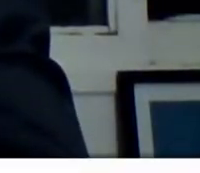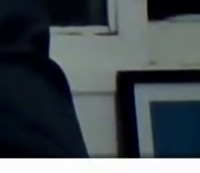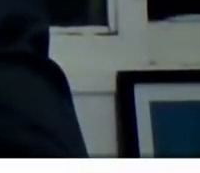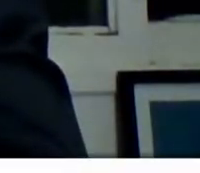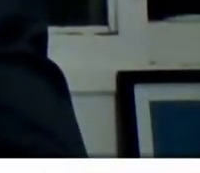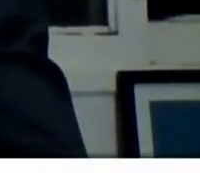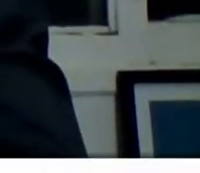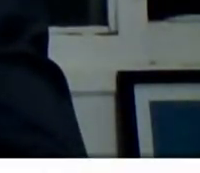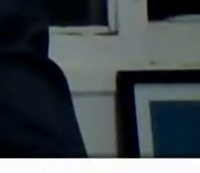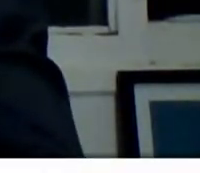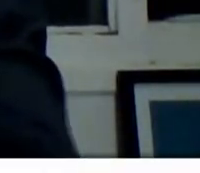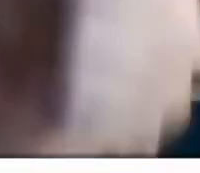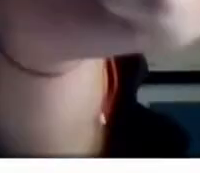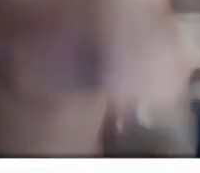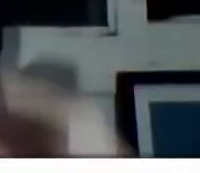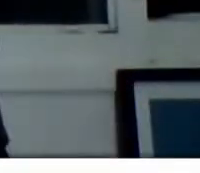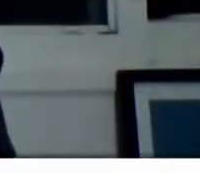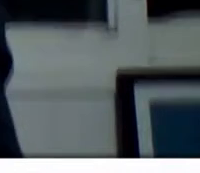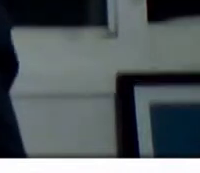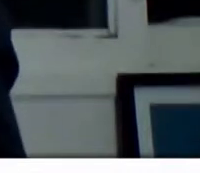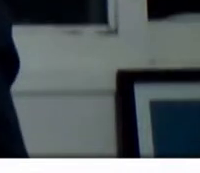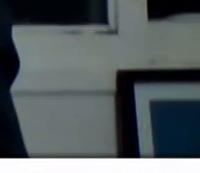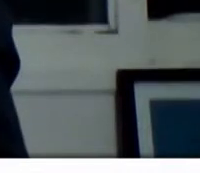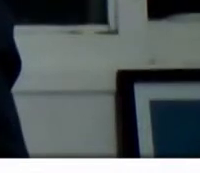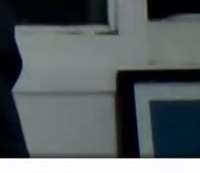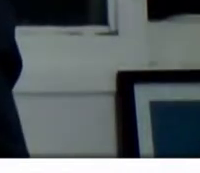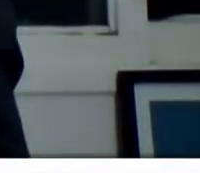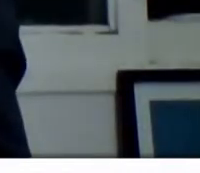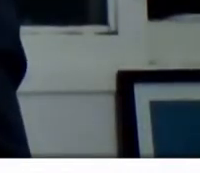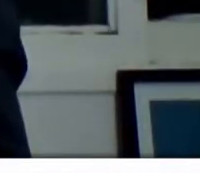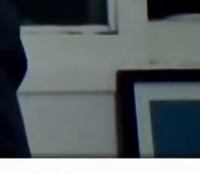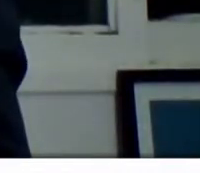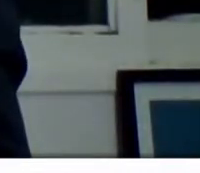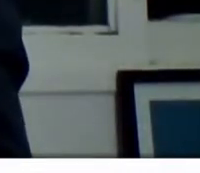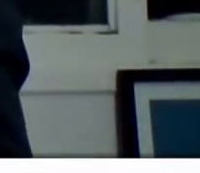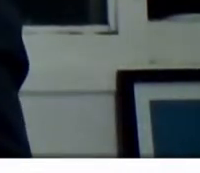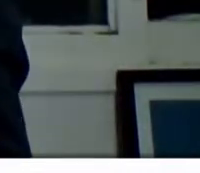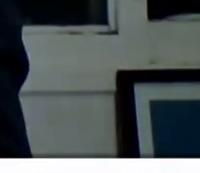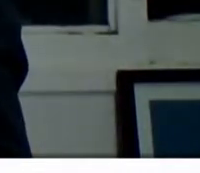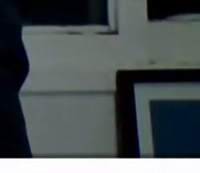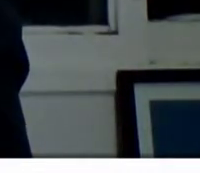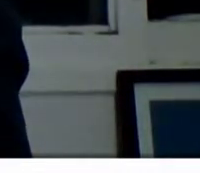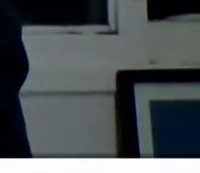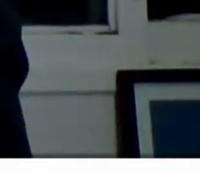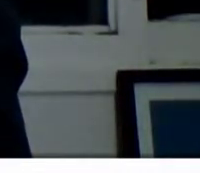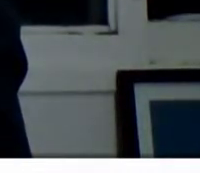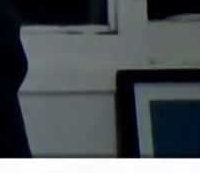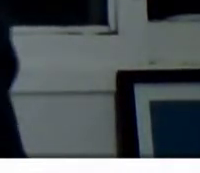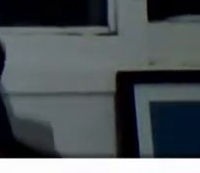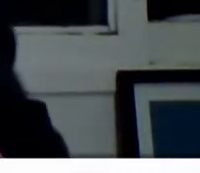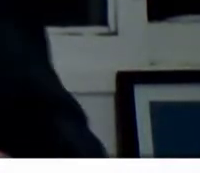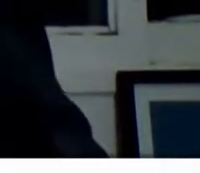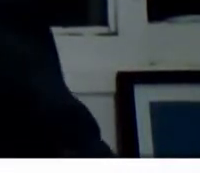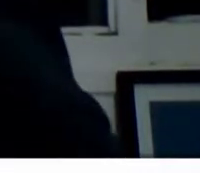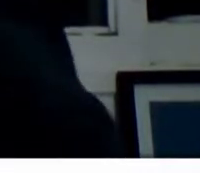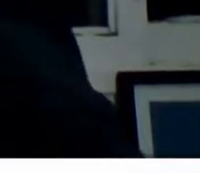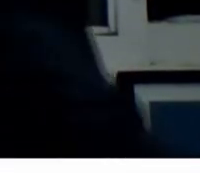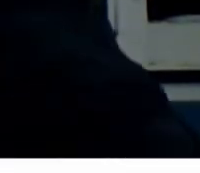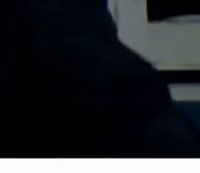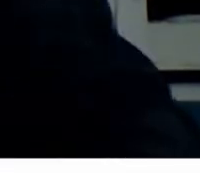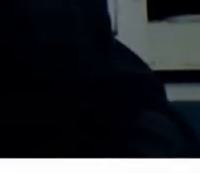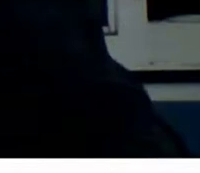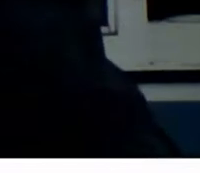43.236, el proyecto de ley de su autoría por el cual se suspenden las ejecuciones para el caso de vivienda única, producto de créditos UBA, UI y